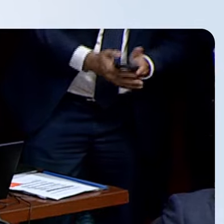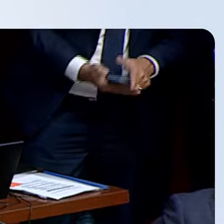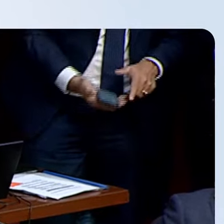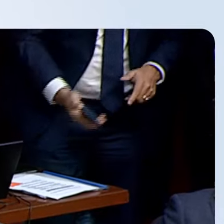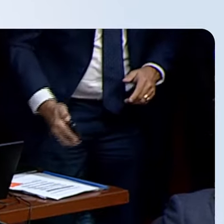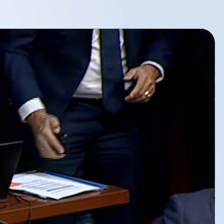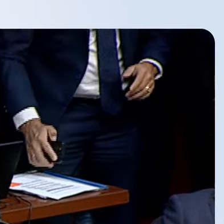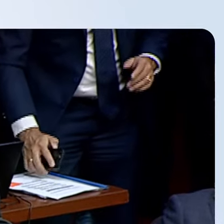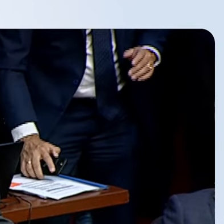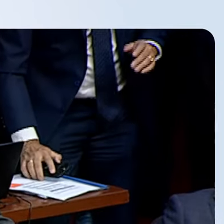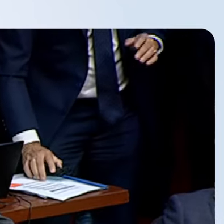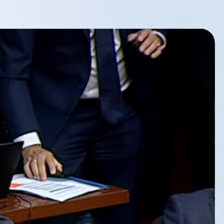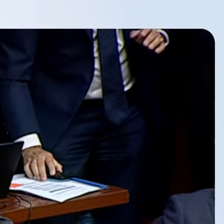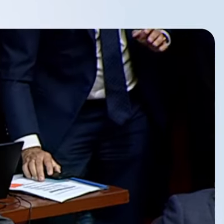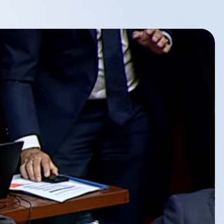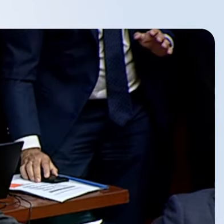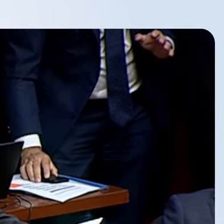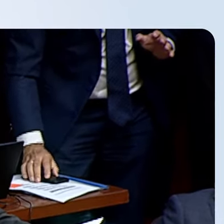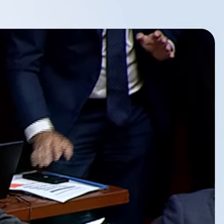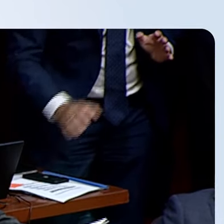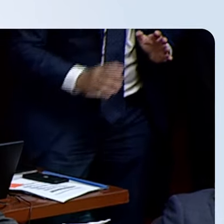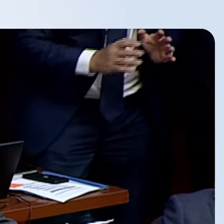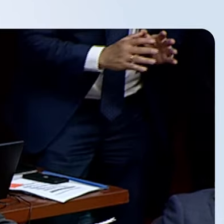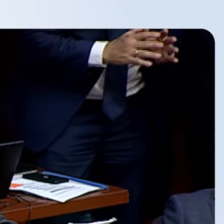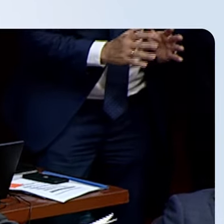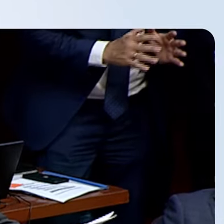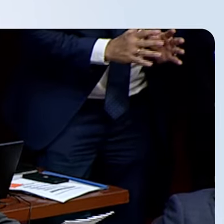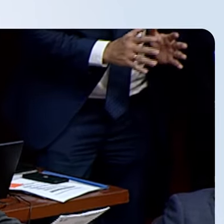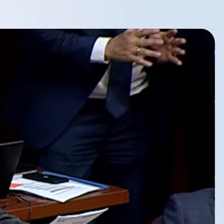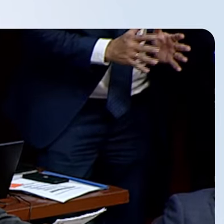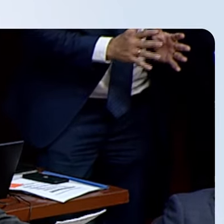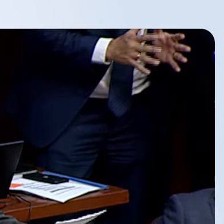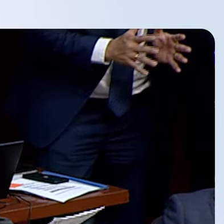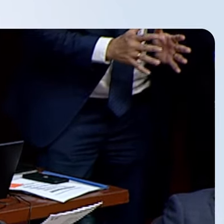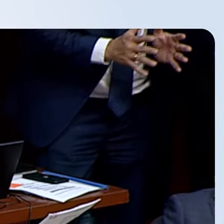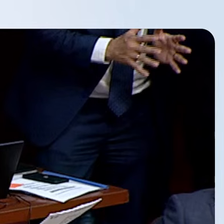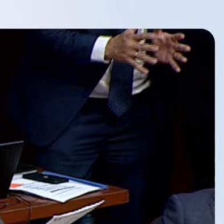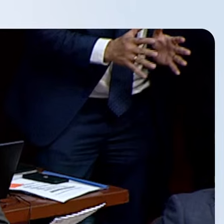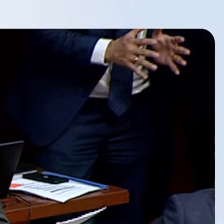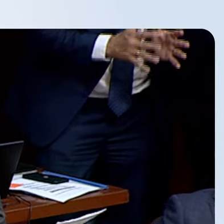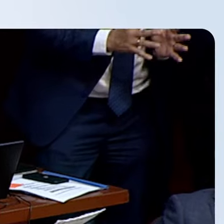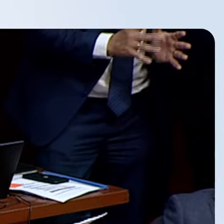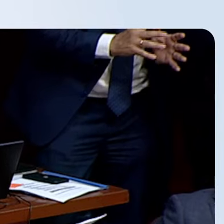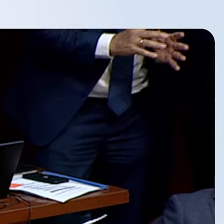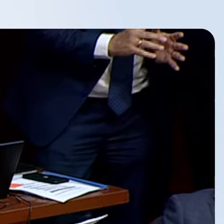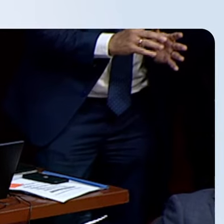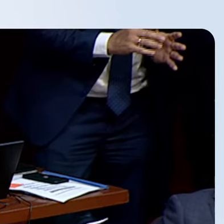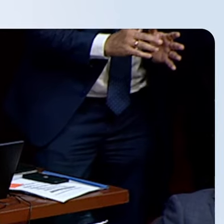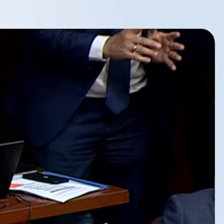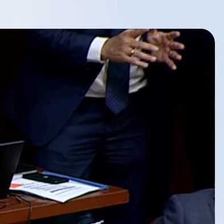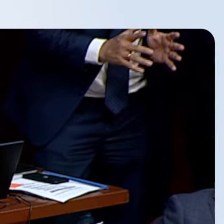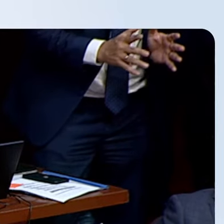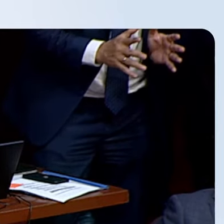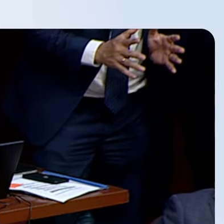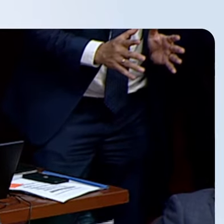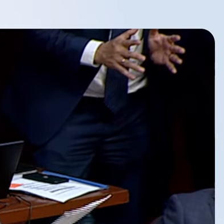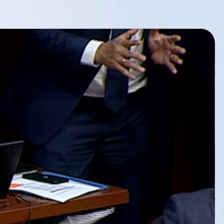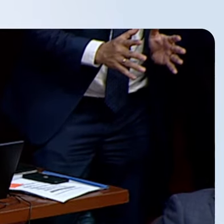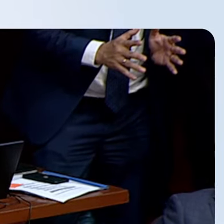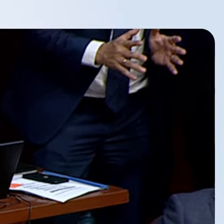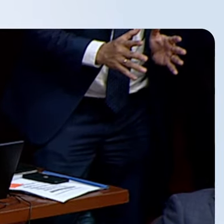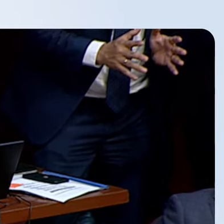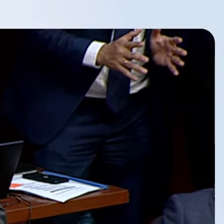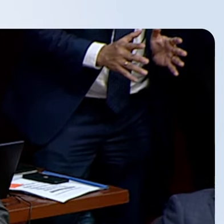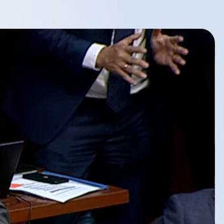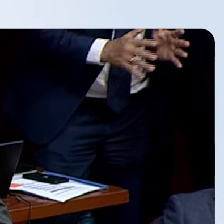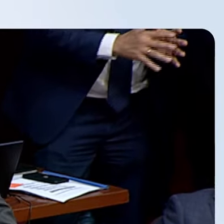que tiene que ser verificado también. Señor presidente, la congresista Ruth Luque me ha pedido un minuto de interrupción. Se lo concedo por su